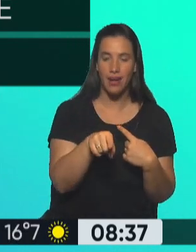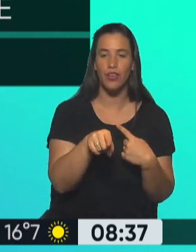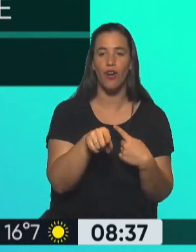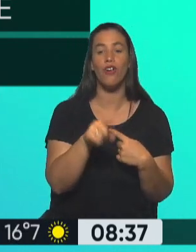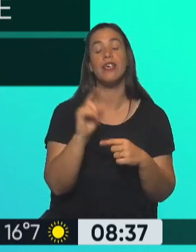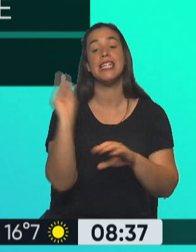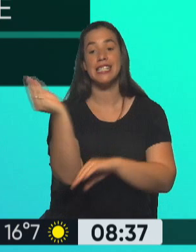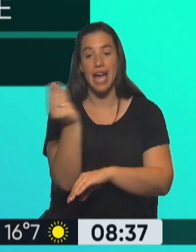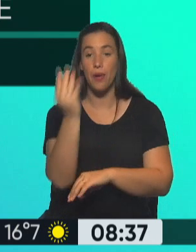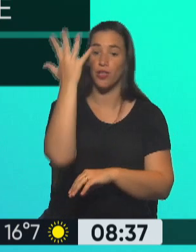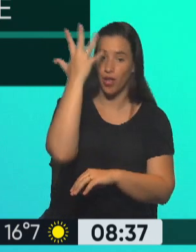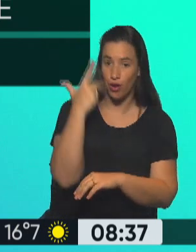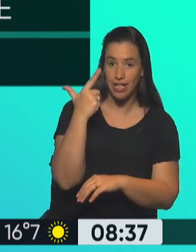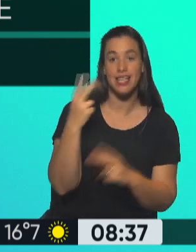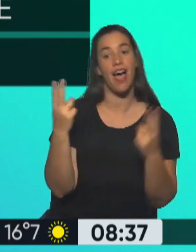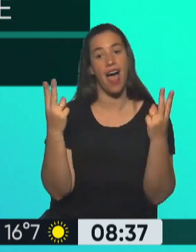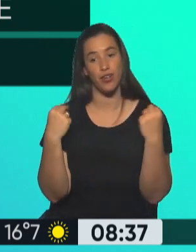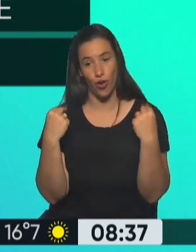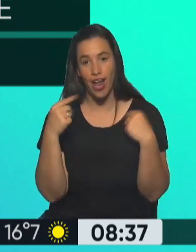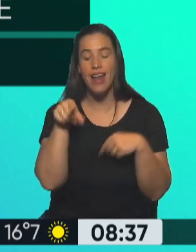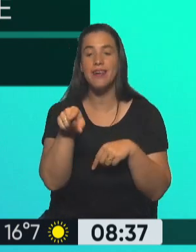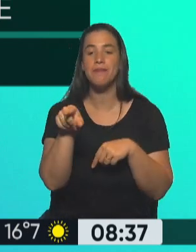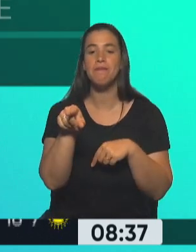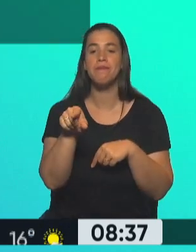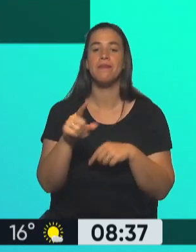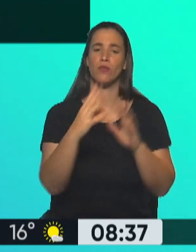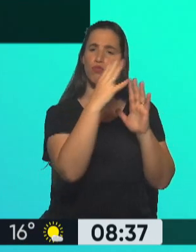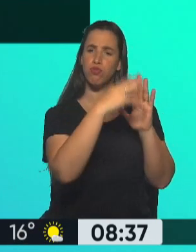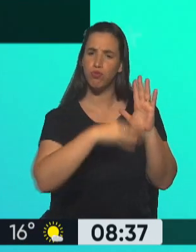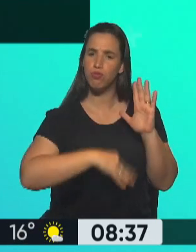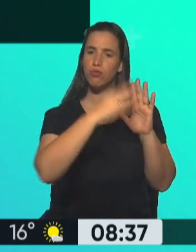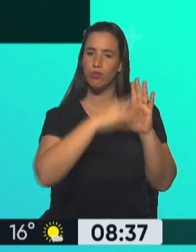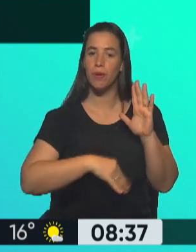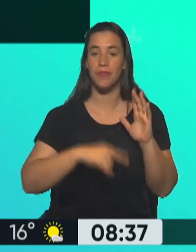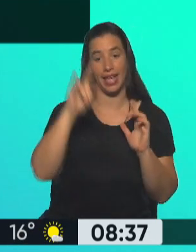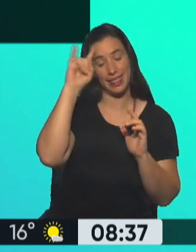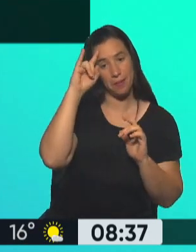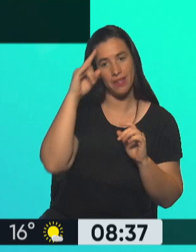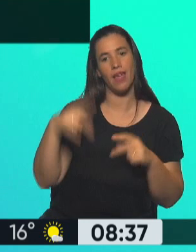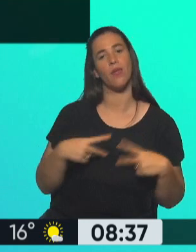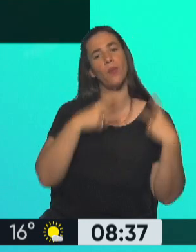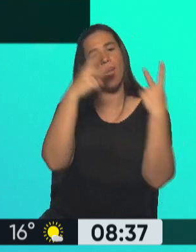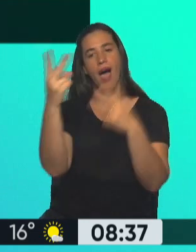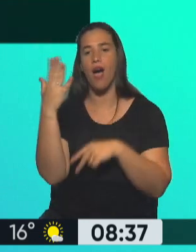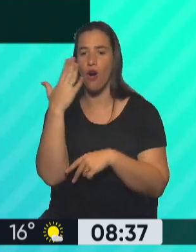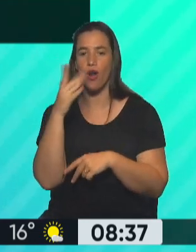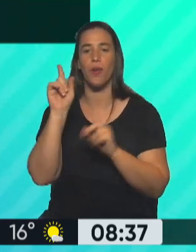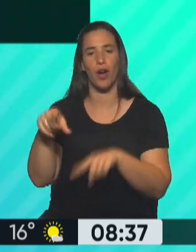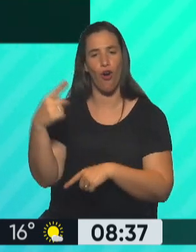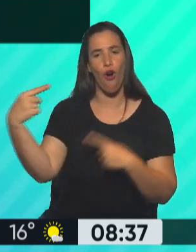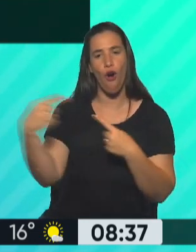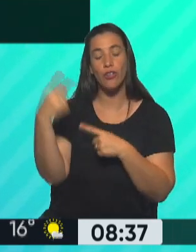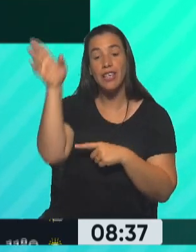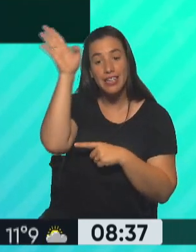San Lorenzo Arsenal en el Bajo Flores. Sigue allí la grilla. Independiente viajará a Córdoba para medirse con Talleres. Y